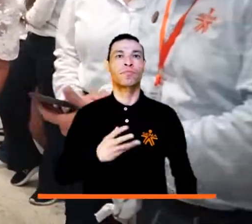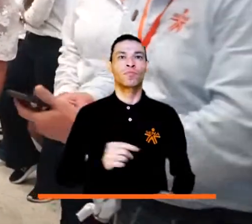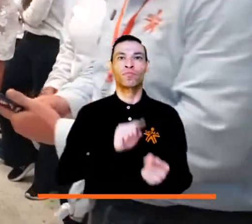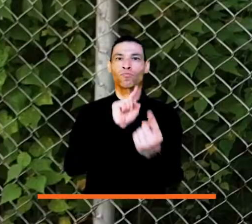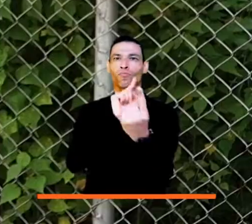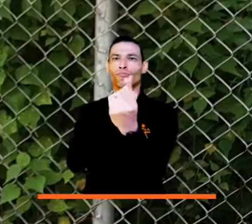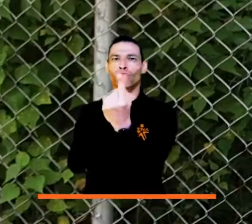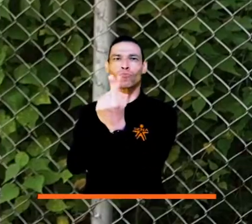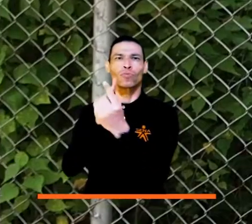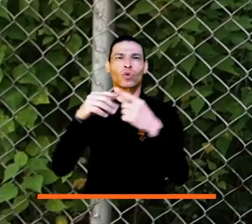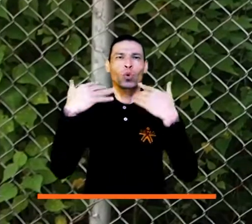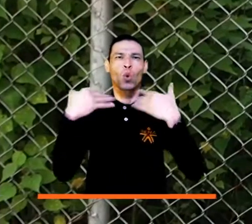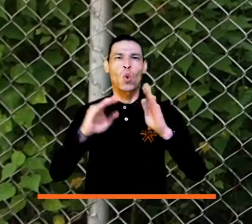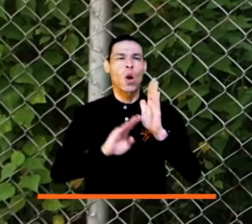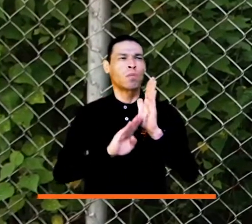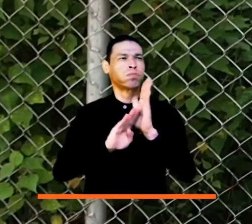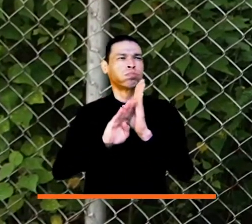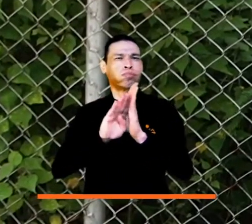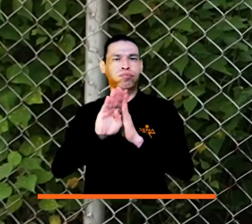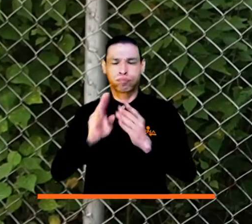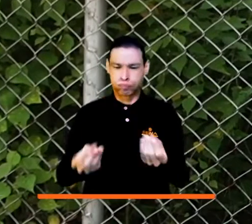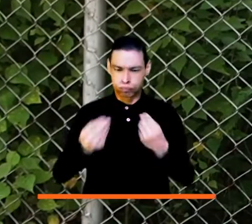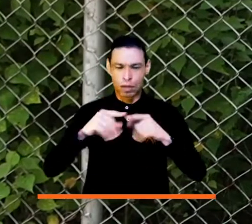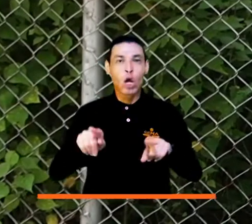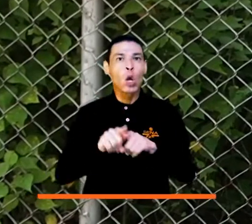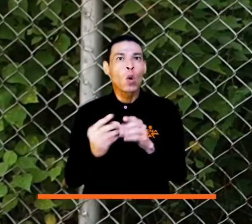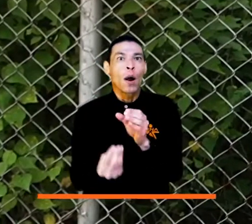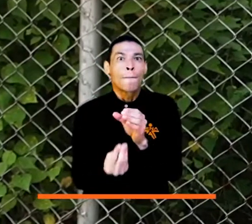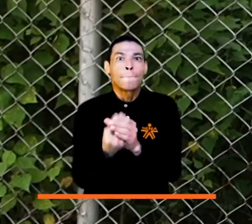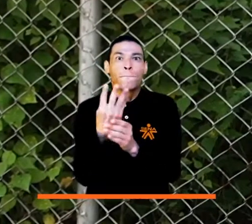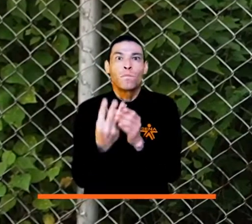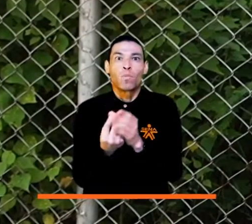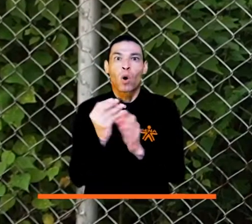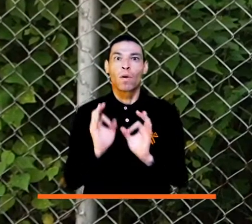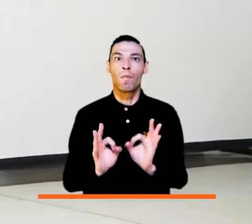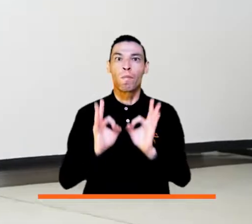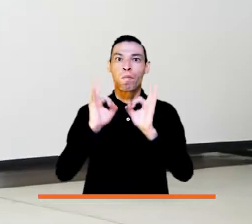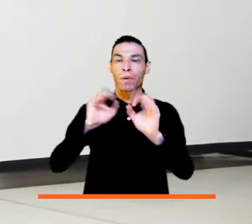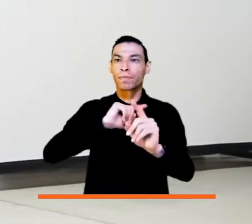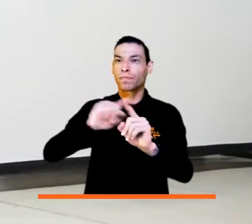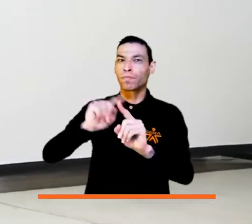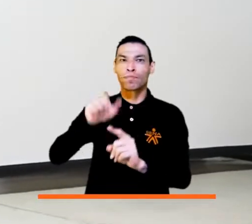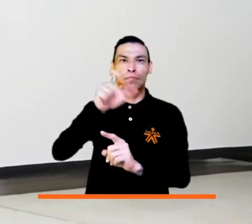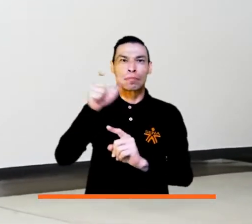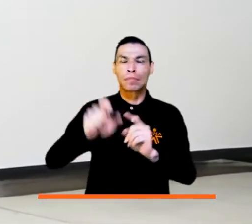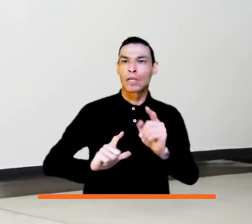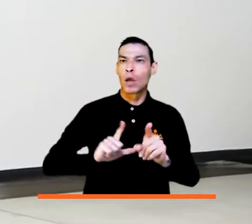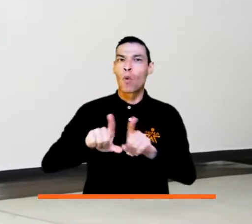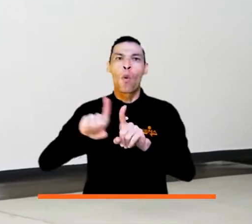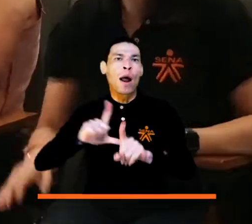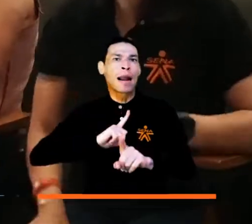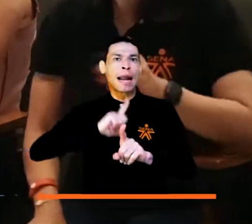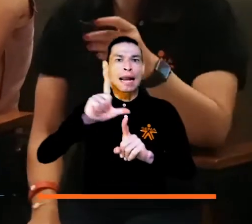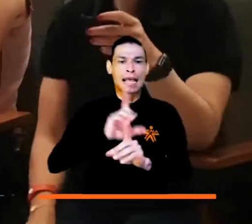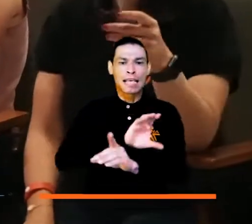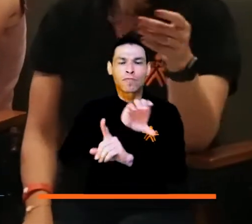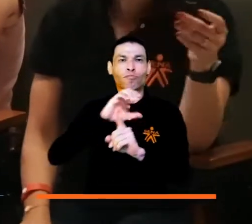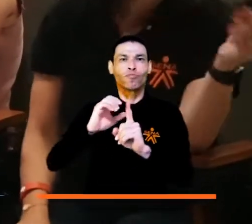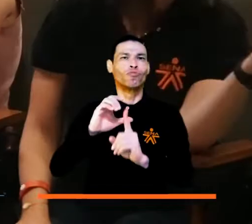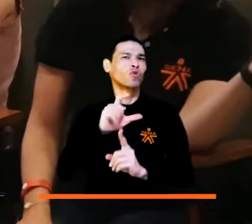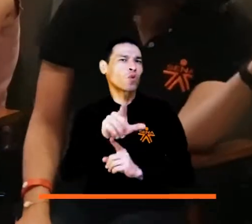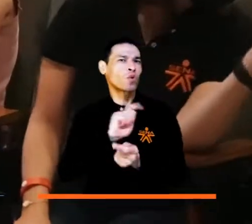un encuentro, un enriquecedor, productivo encuentro con todos los gestores que están liderando la renovación cultural de nuestra